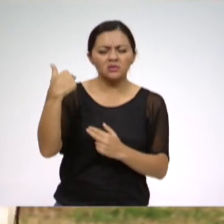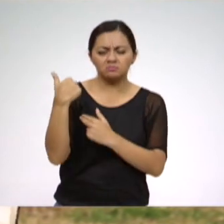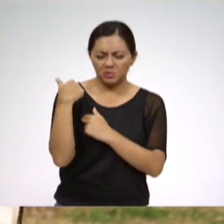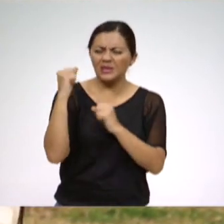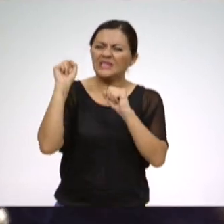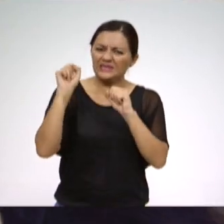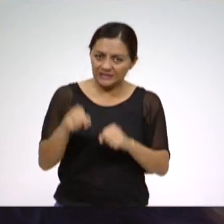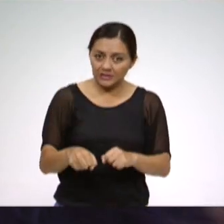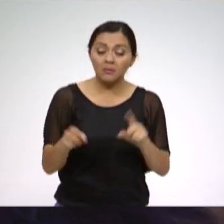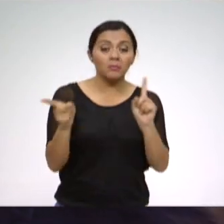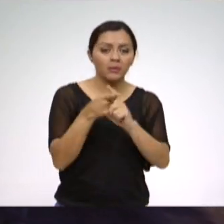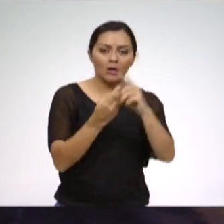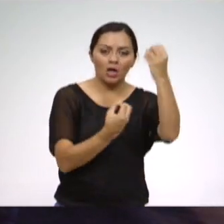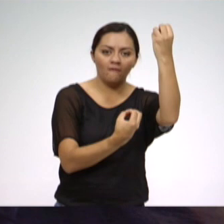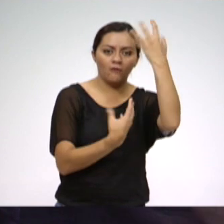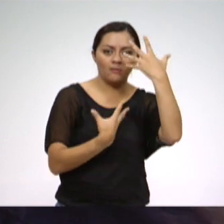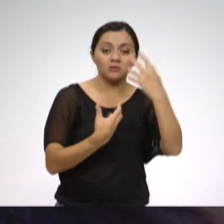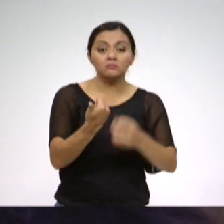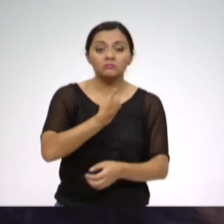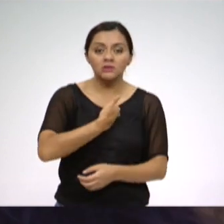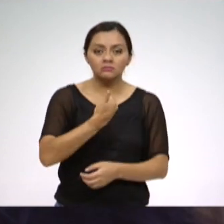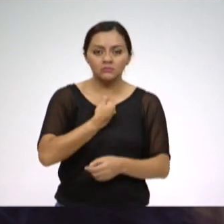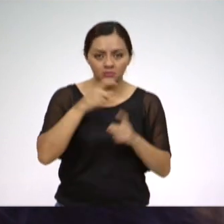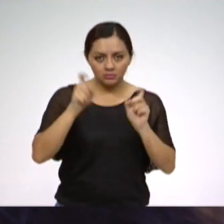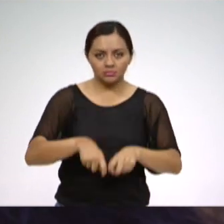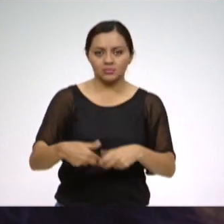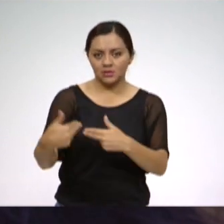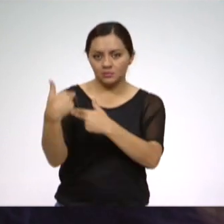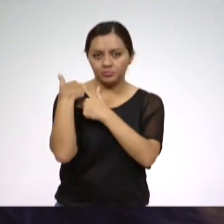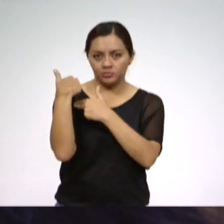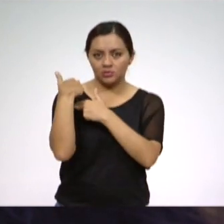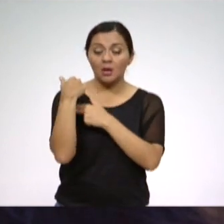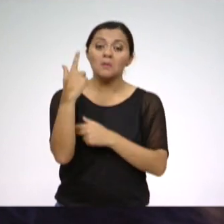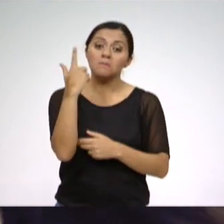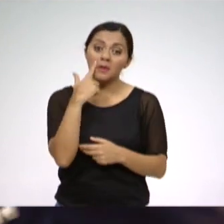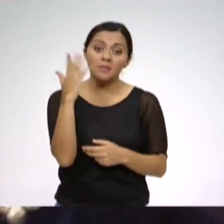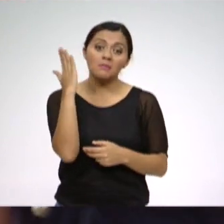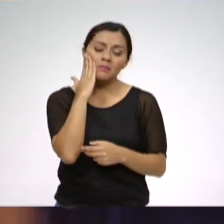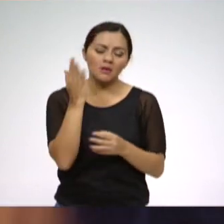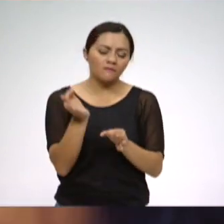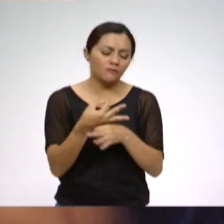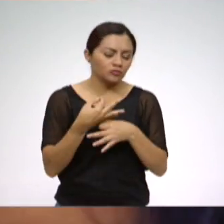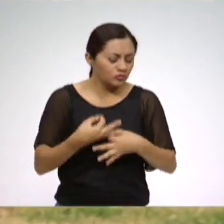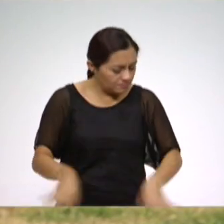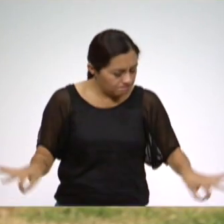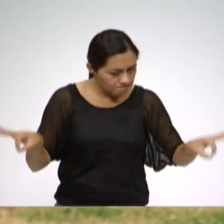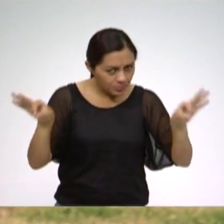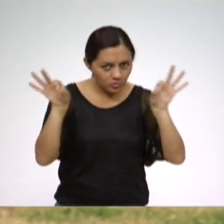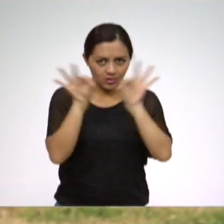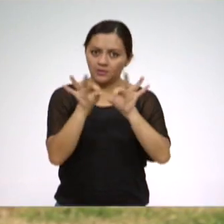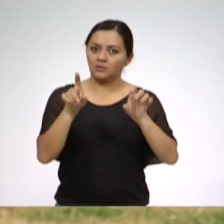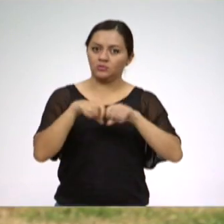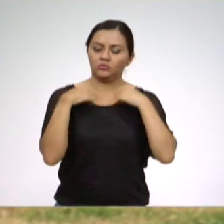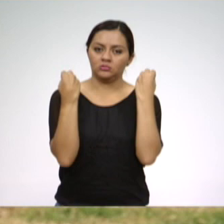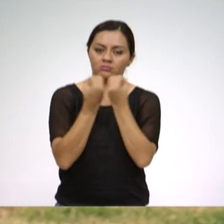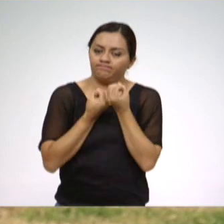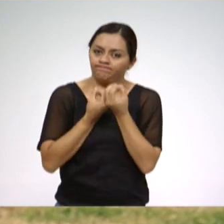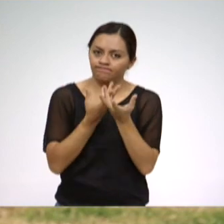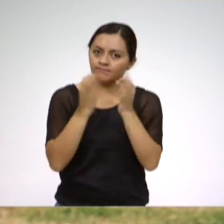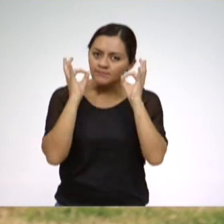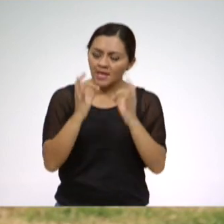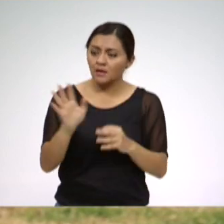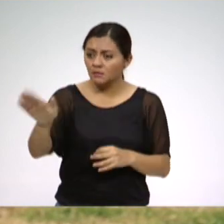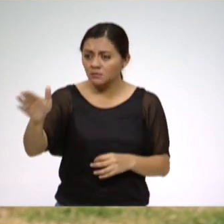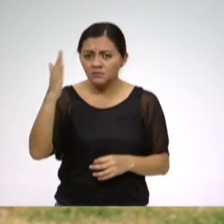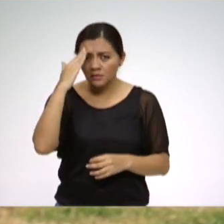la información y solo depende de uno mismo el ser responsable. Pero creo que los padres también tienen un papel bien importante, más que nada haciéndoles saber